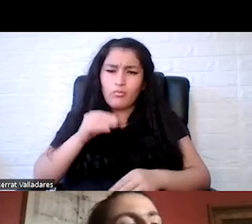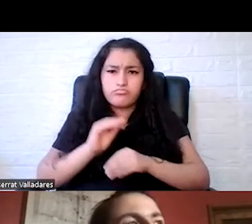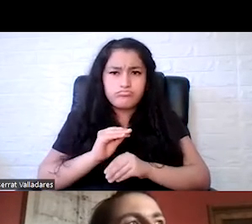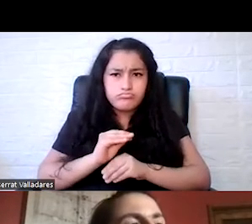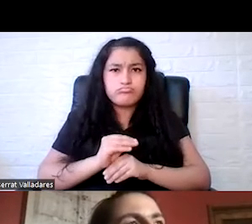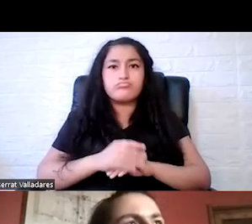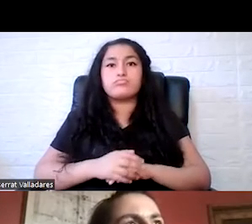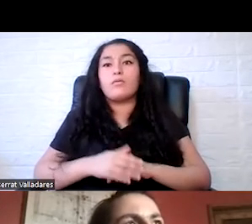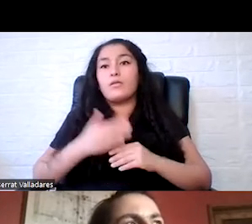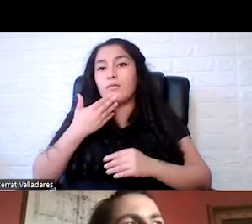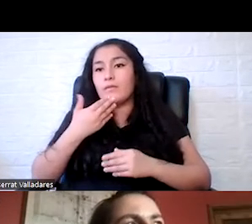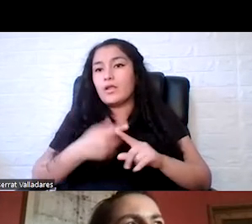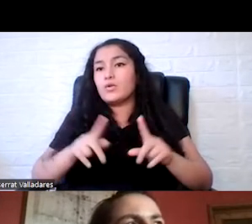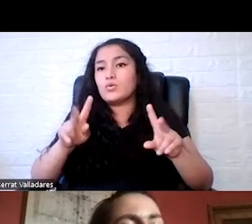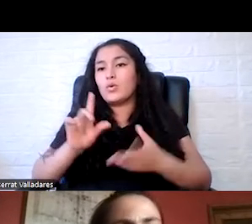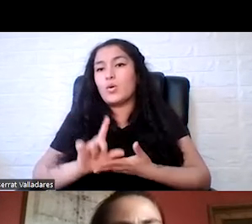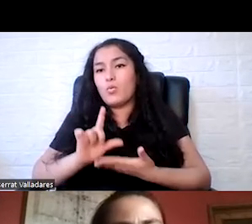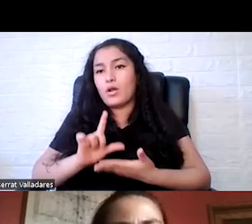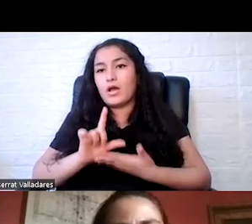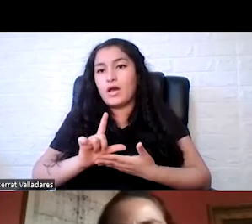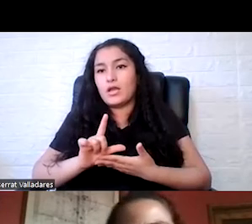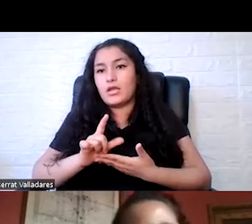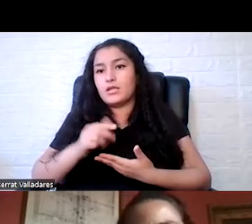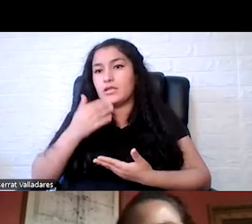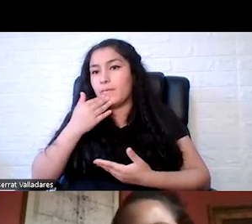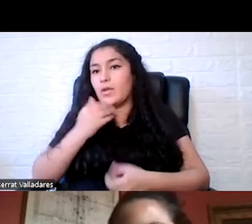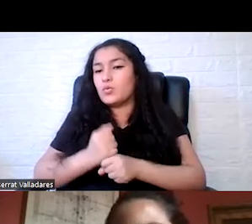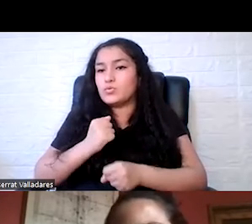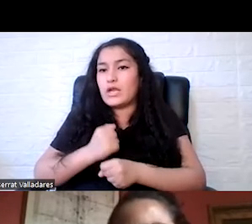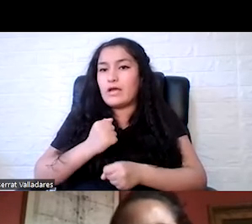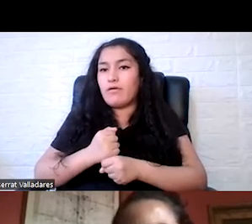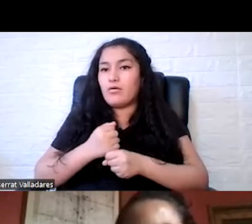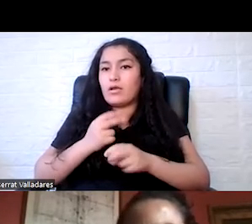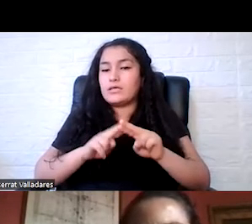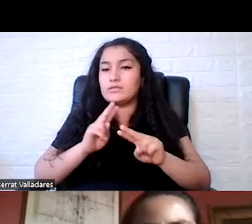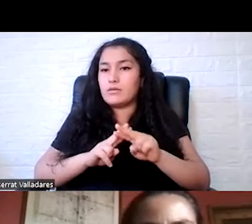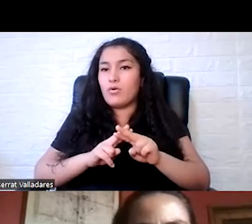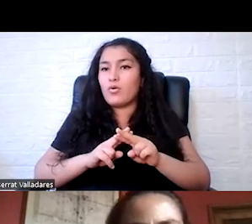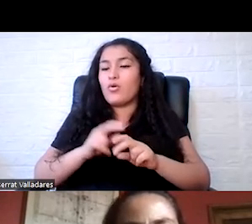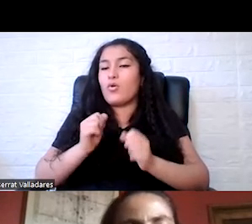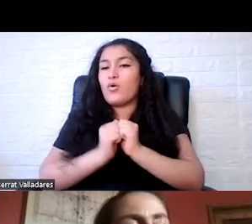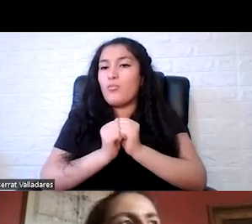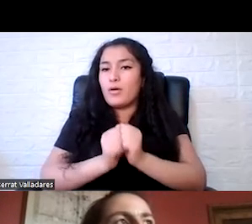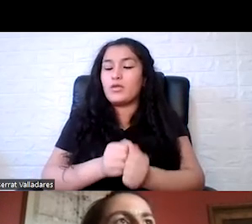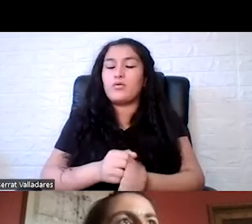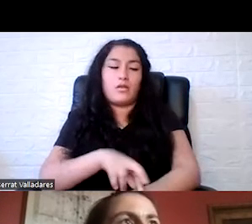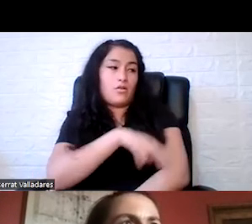otros lugares, en un trabajo que estábamos haciendo con los colegas del norte que estaba evocando al